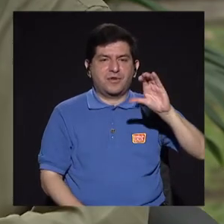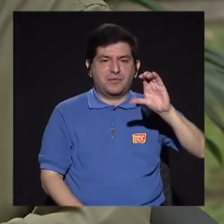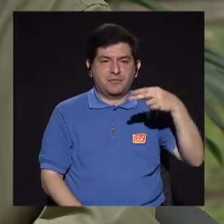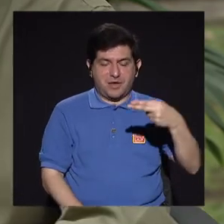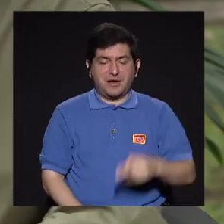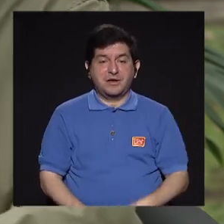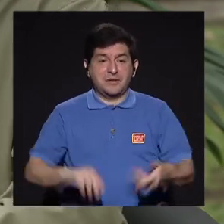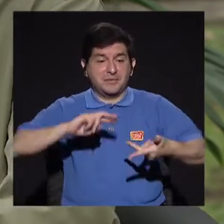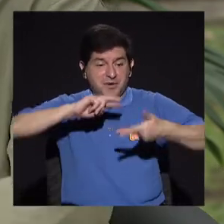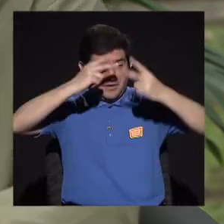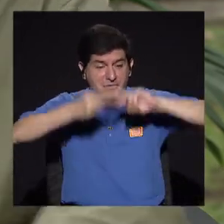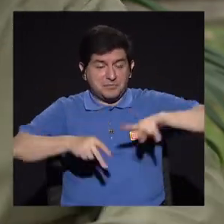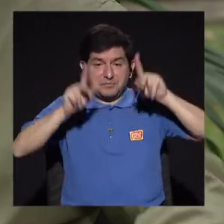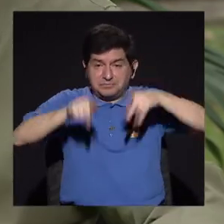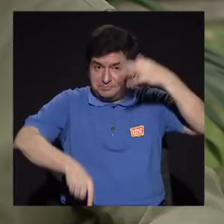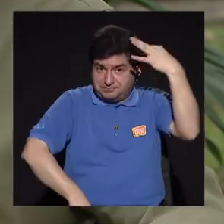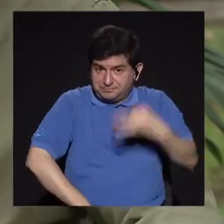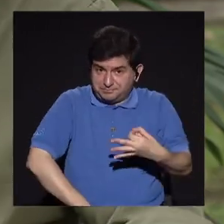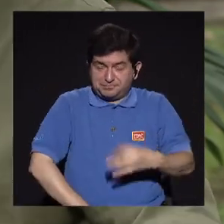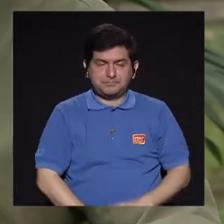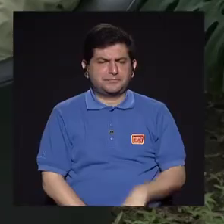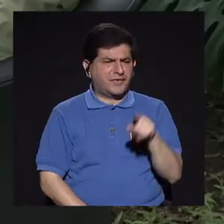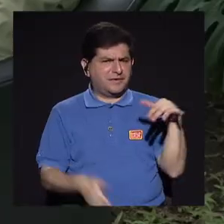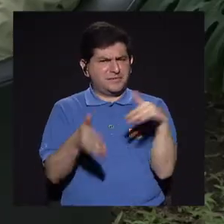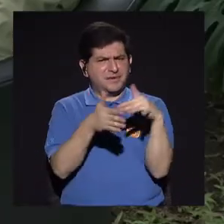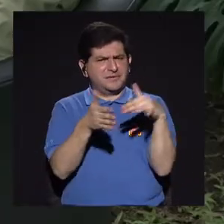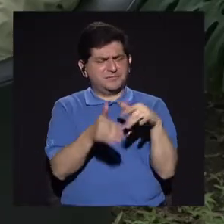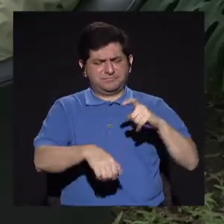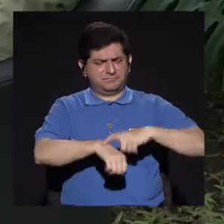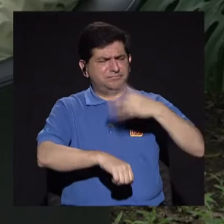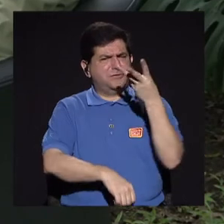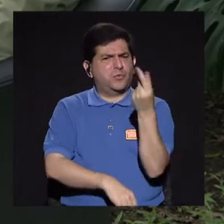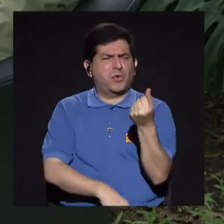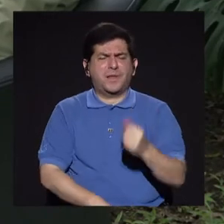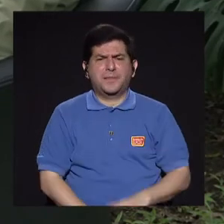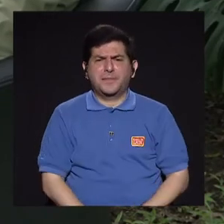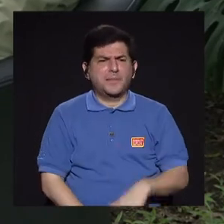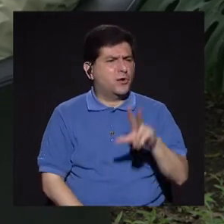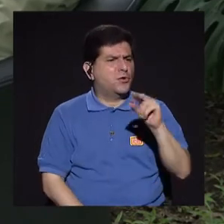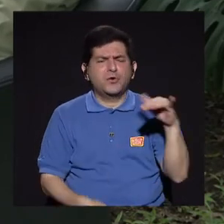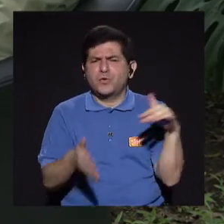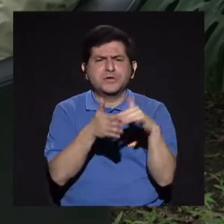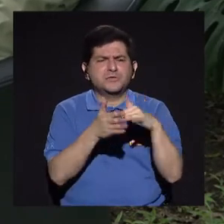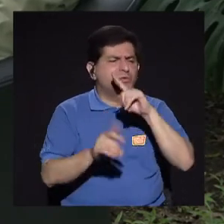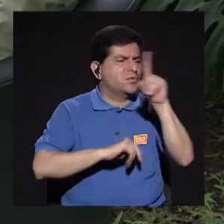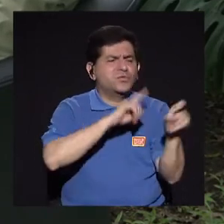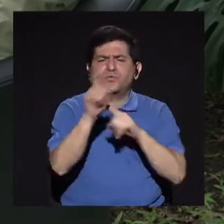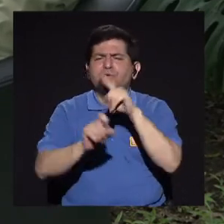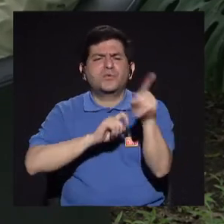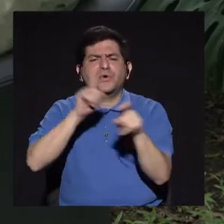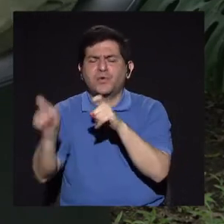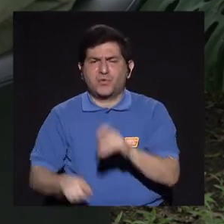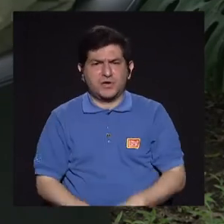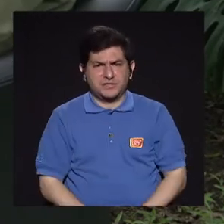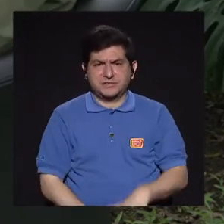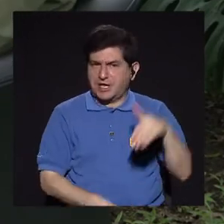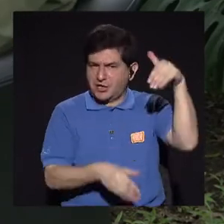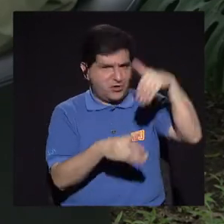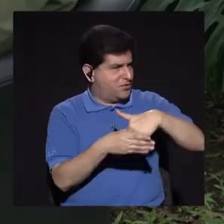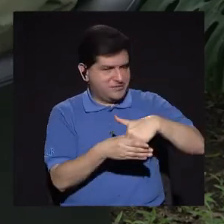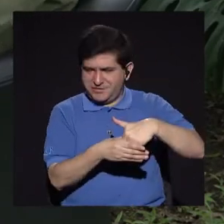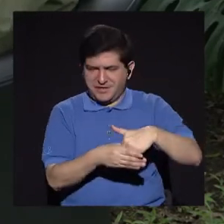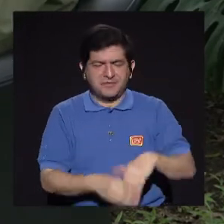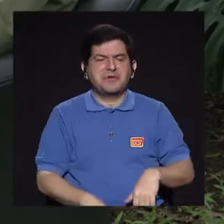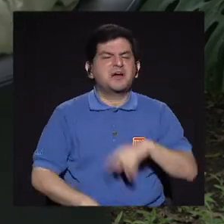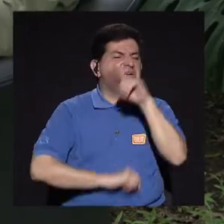sea, contradice lo que muchas personas dicen. ¿Y este estudio durante cuánto tiempo se llevó? No es un estudio, esto fue una encuesta que se hizo. Ajá. Porque no es una intervención,